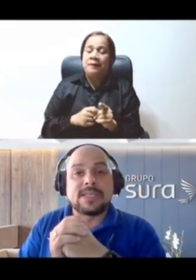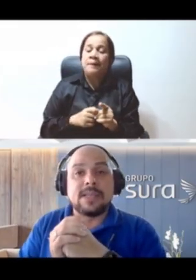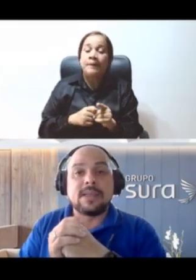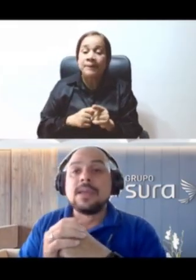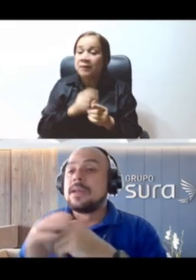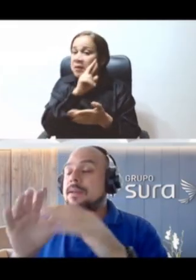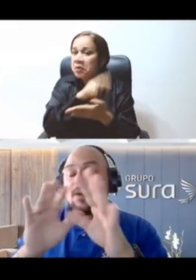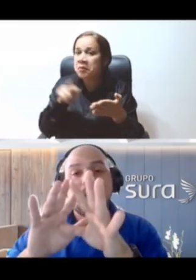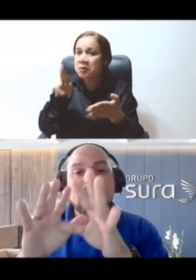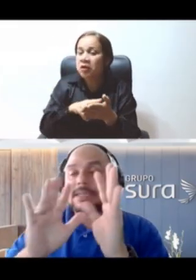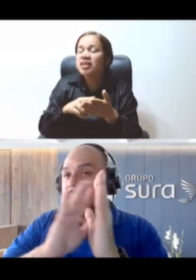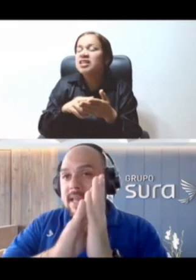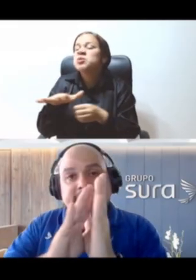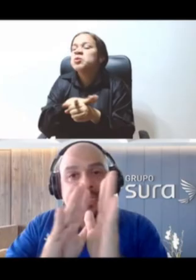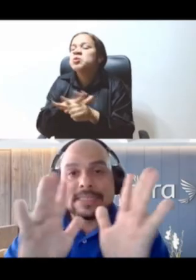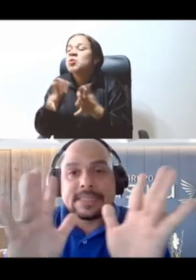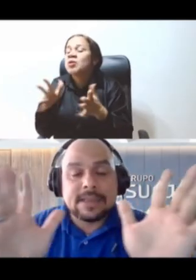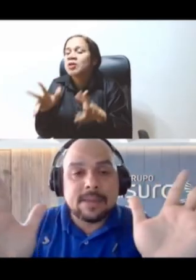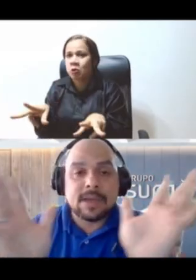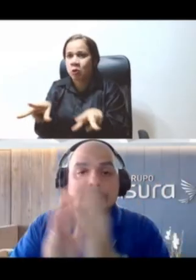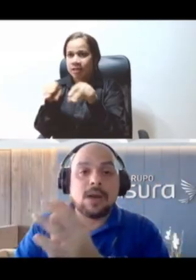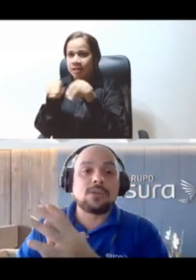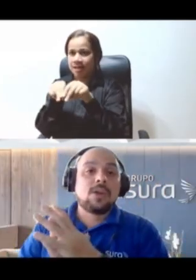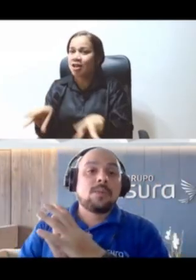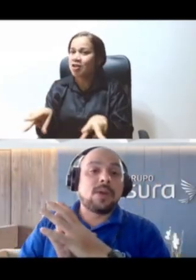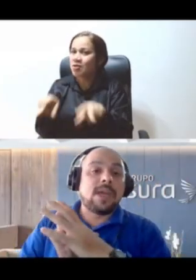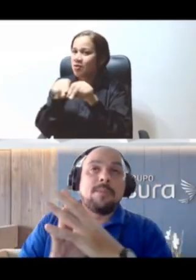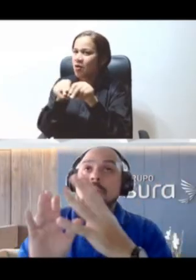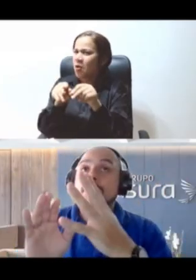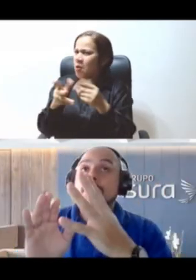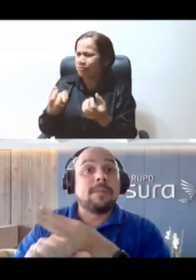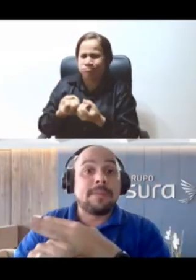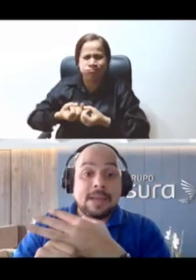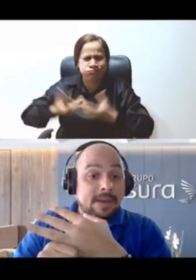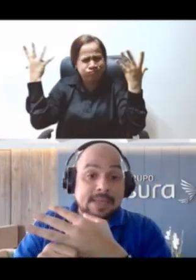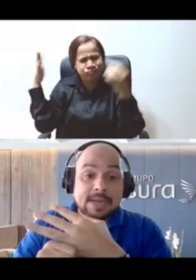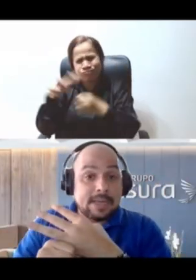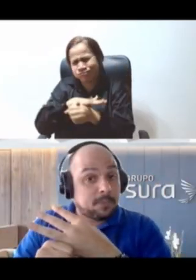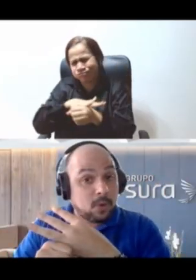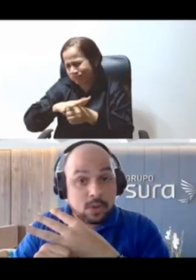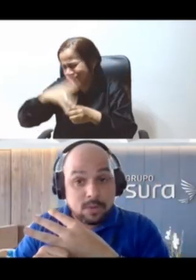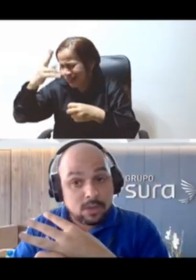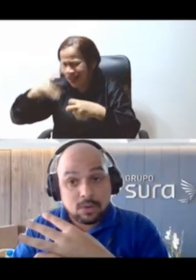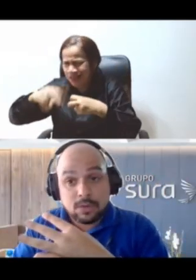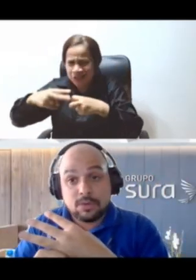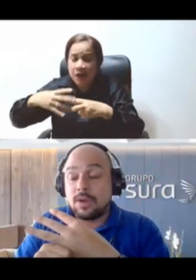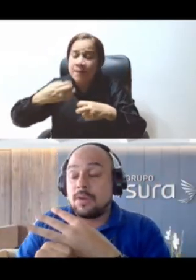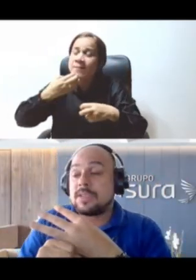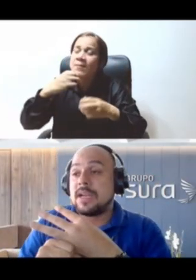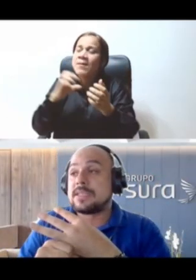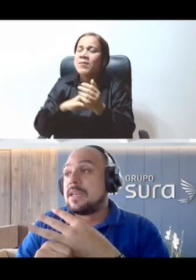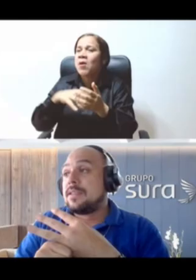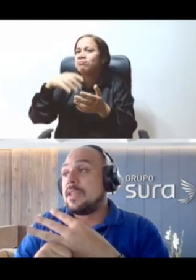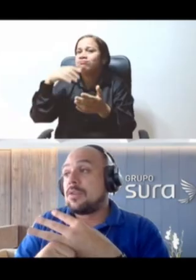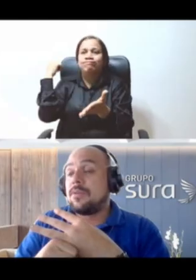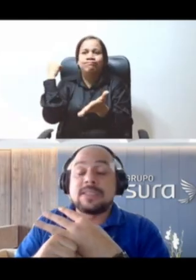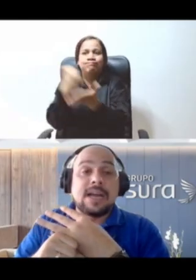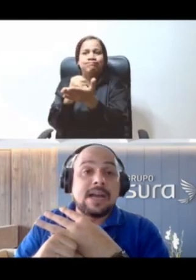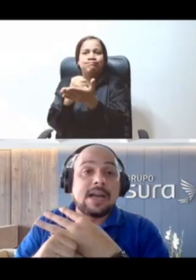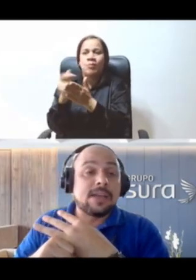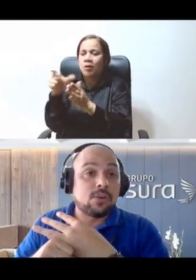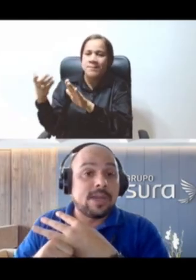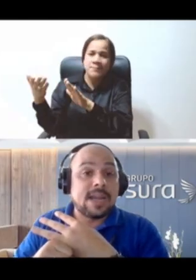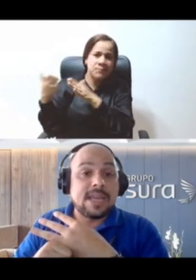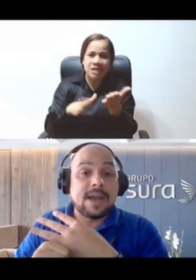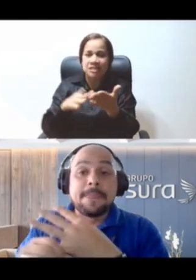lo tengamos muy presente. ¿Cuáles? Existen demasiados. Por ejemplo, el matar es prohibido dentro